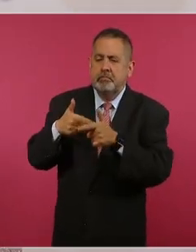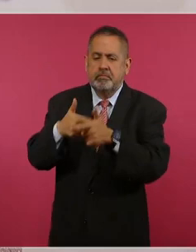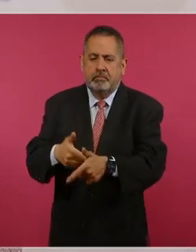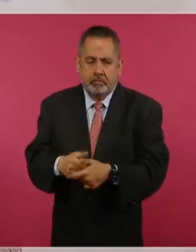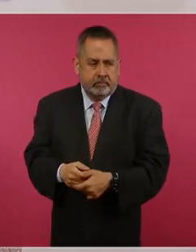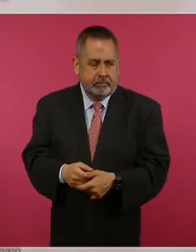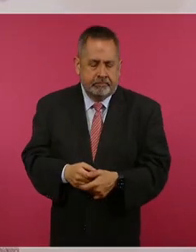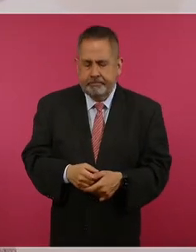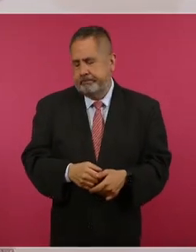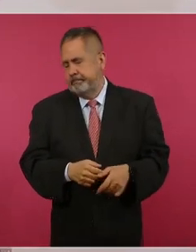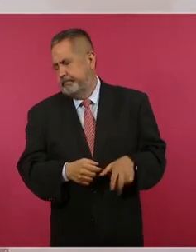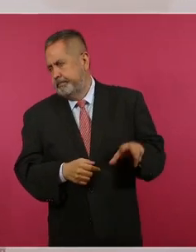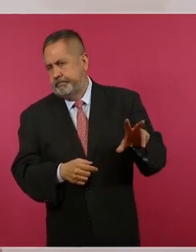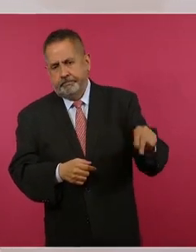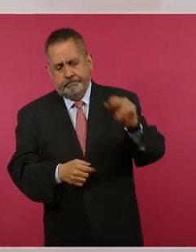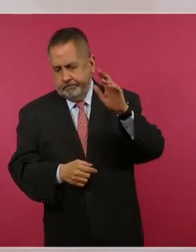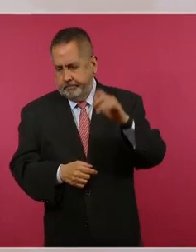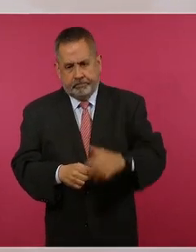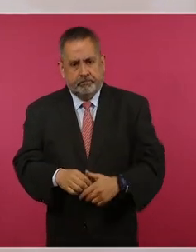No,